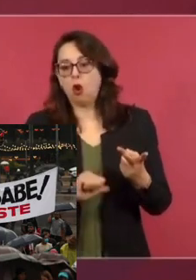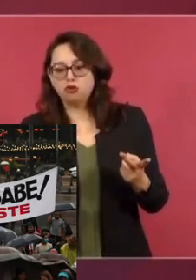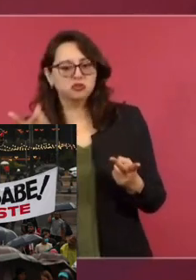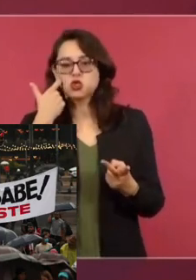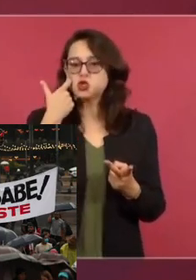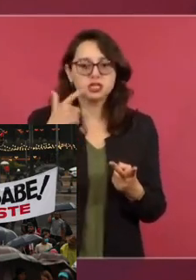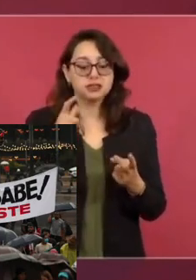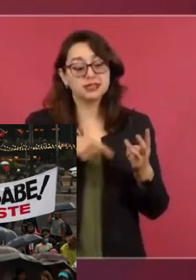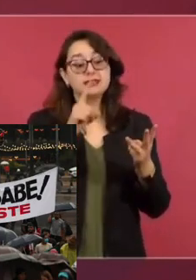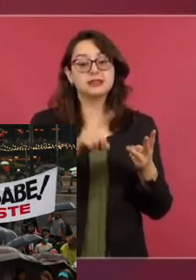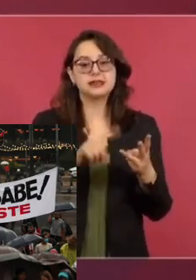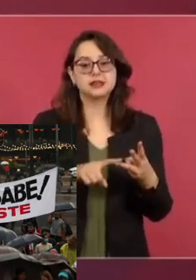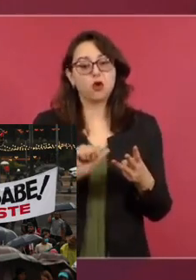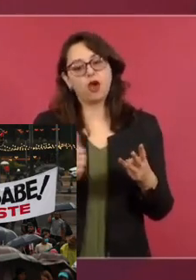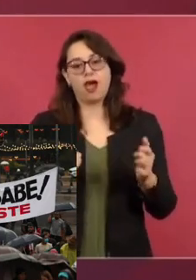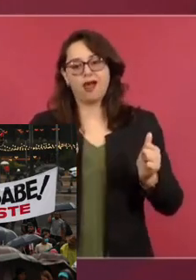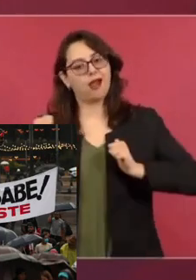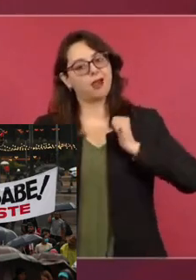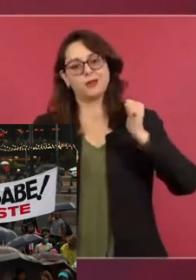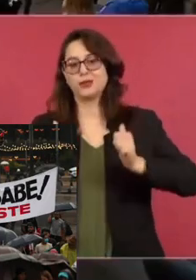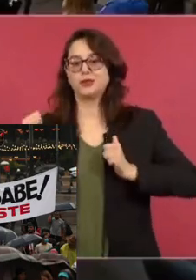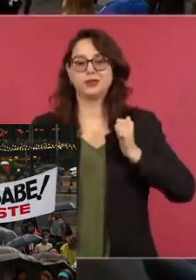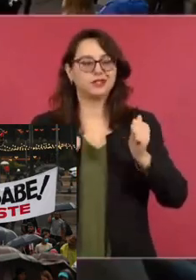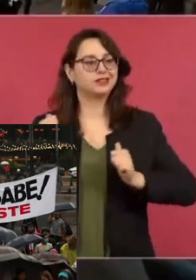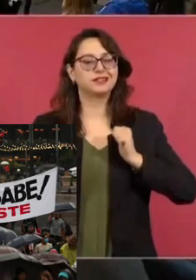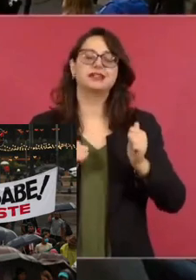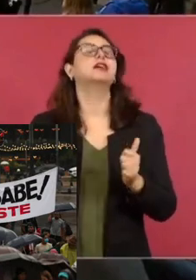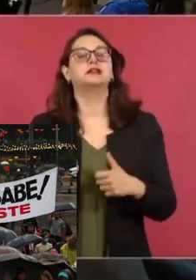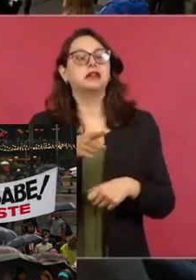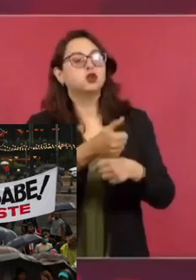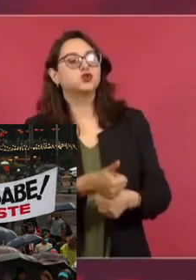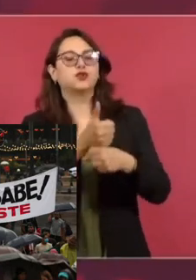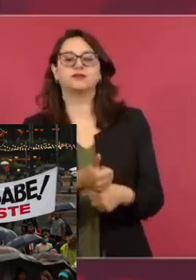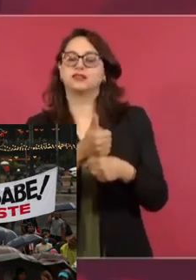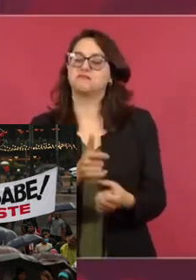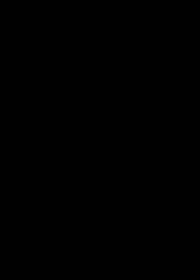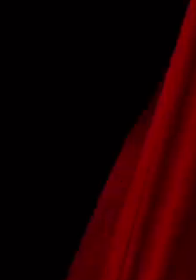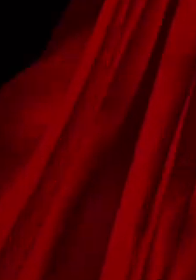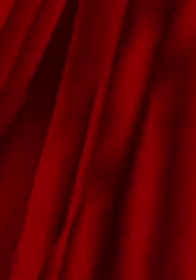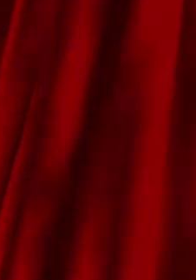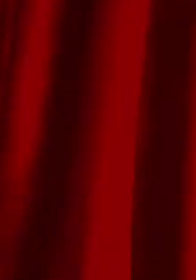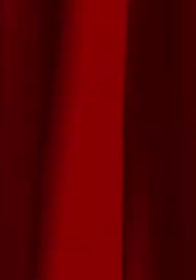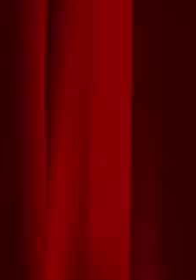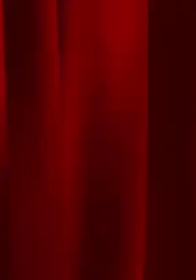esta lamentable desgracia.